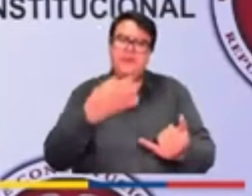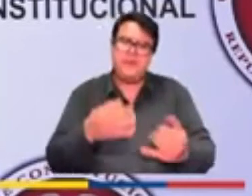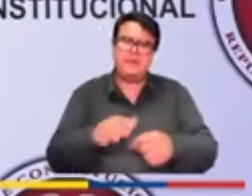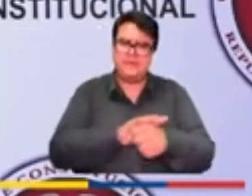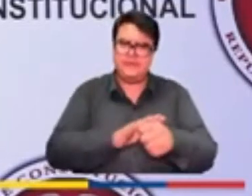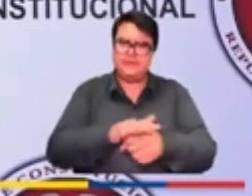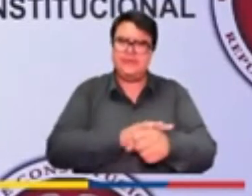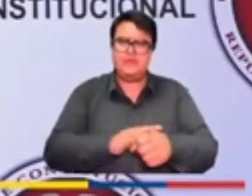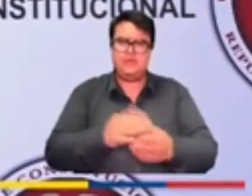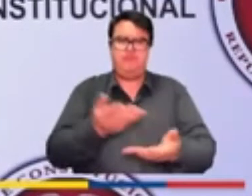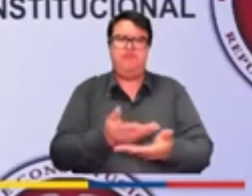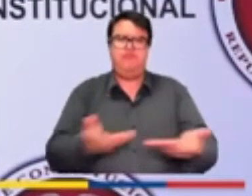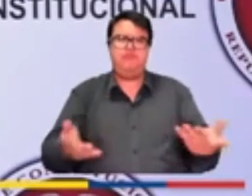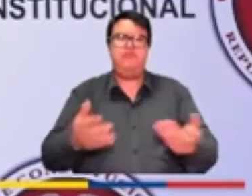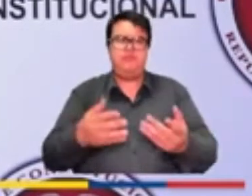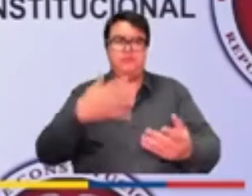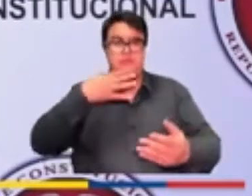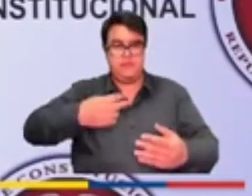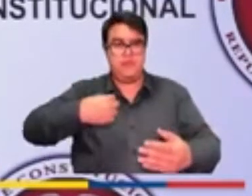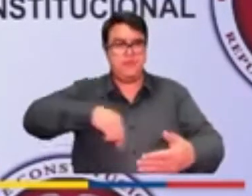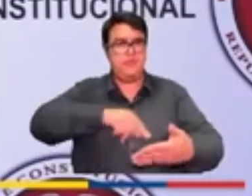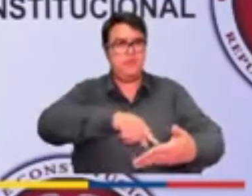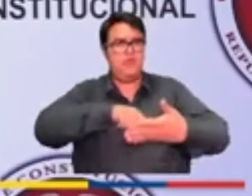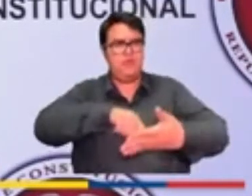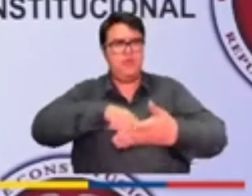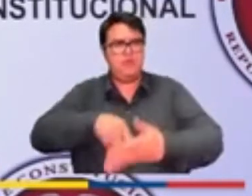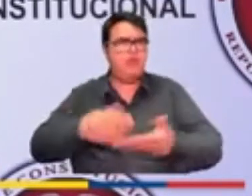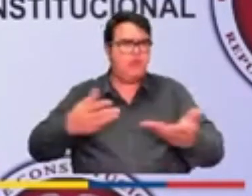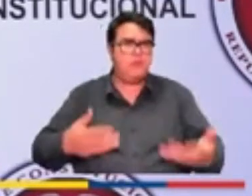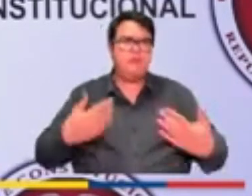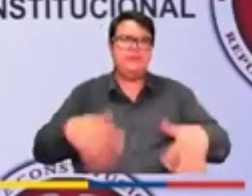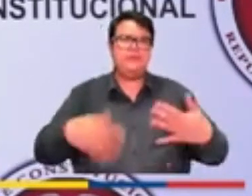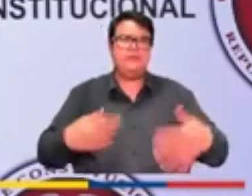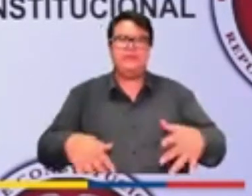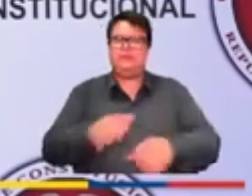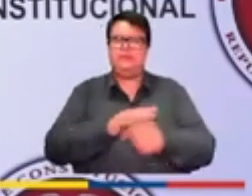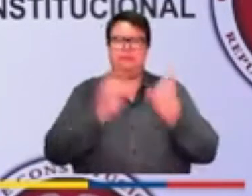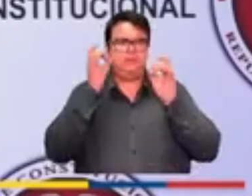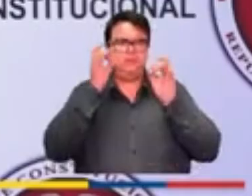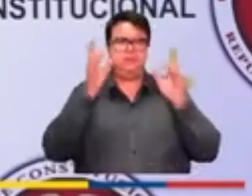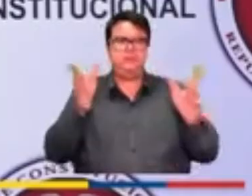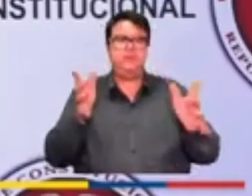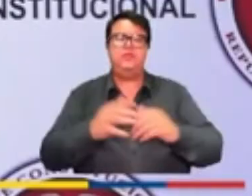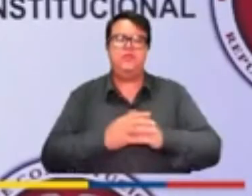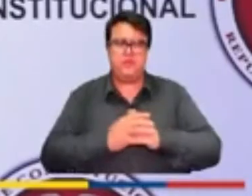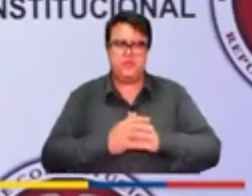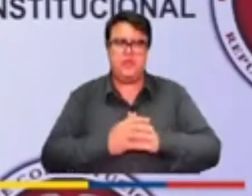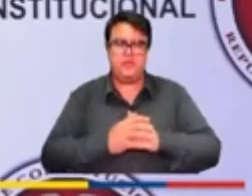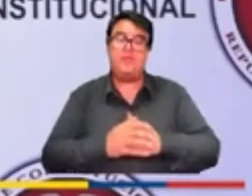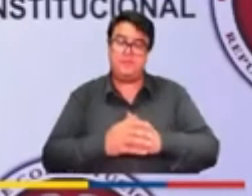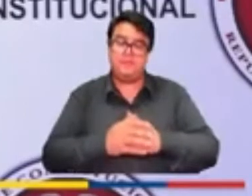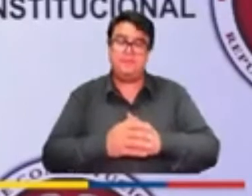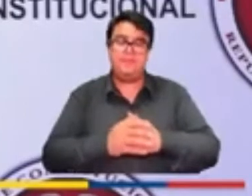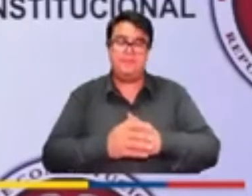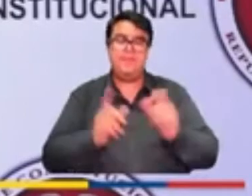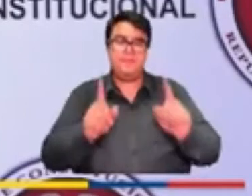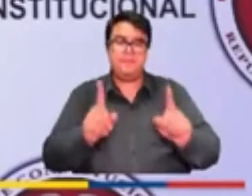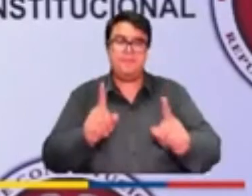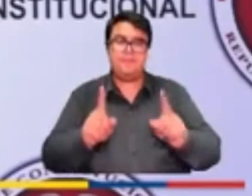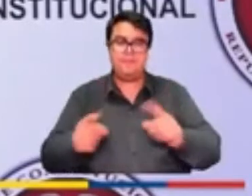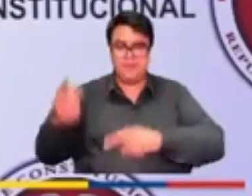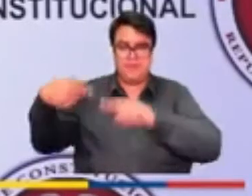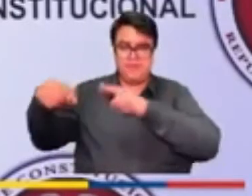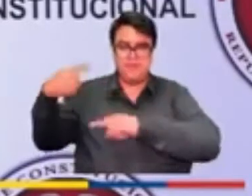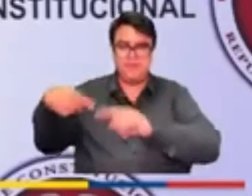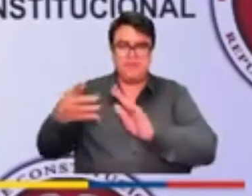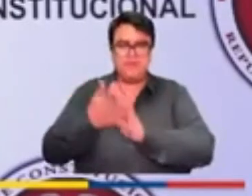crisis climática que en La Guajira ha mostrado los peores de sus impactos. No obstante lo anterior,